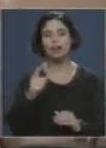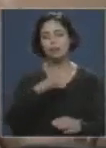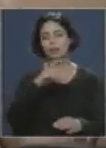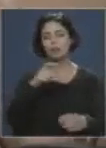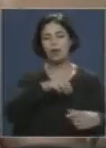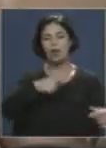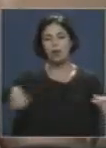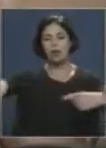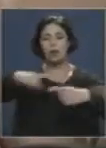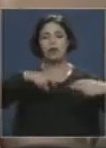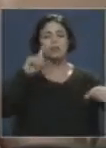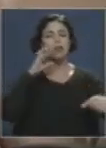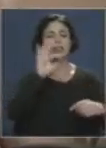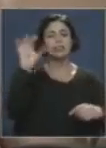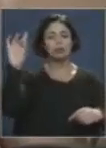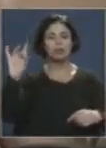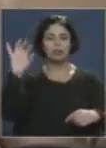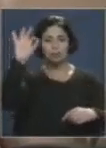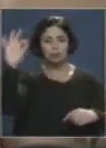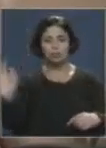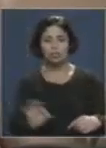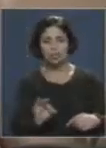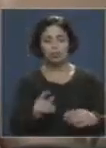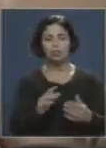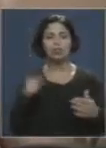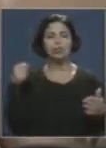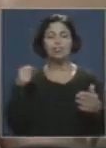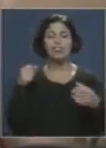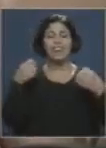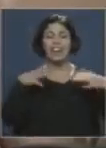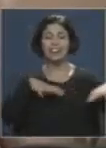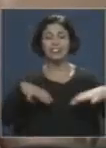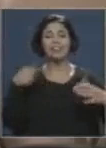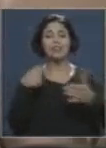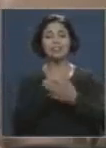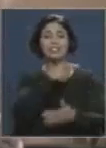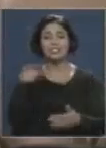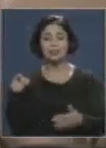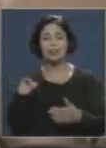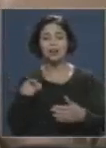del 50% de la actividad deportiva todos los fines de semana. Es